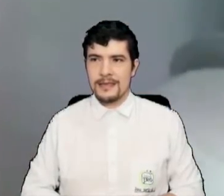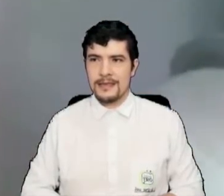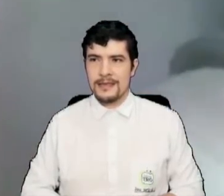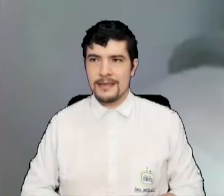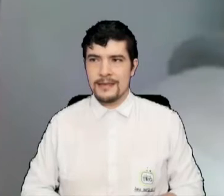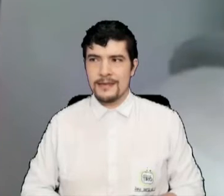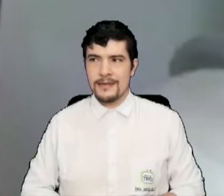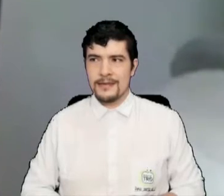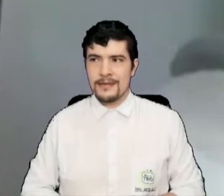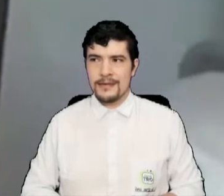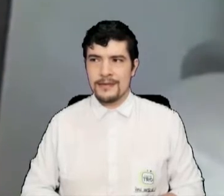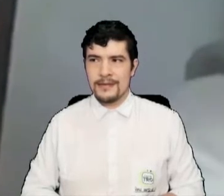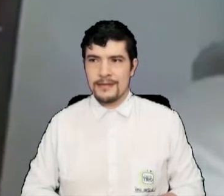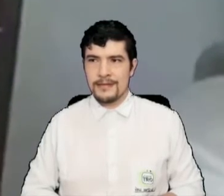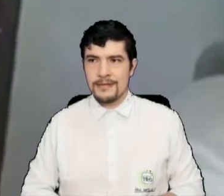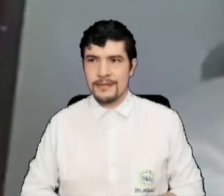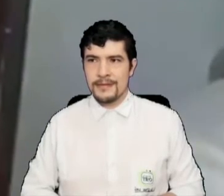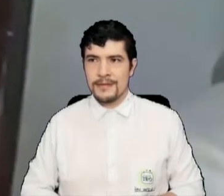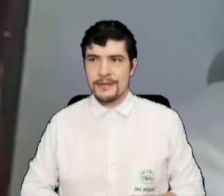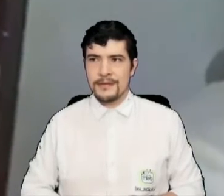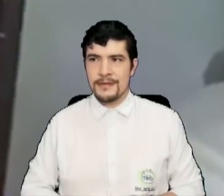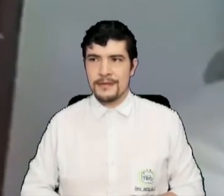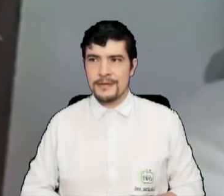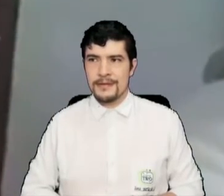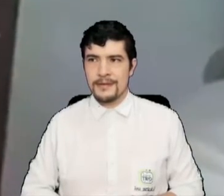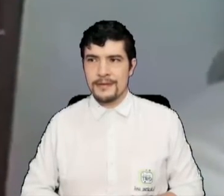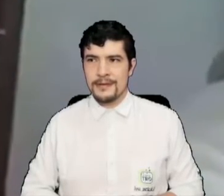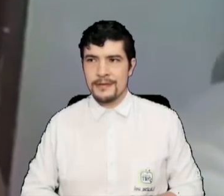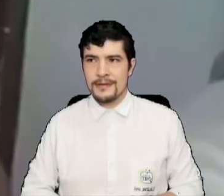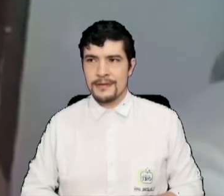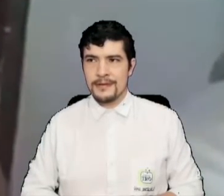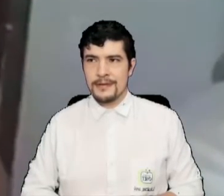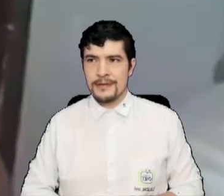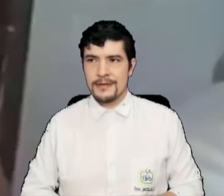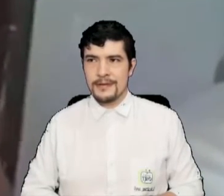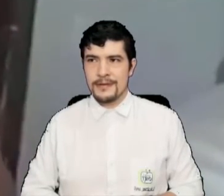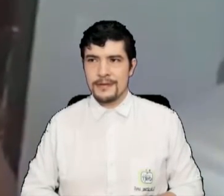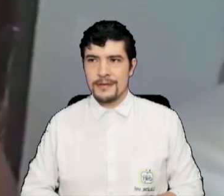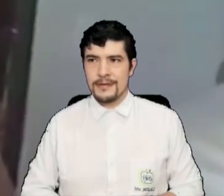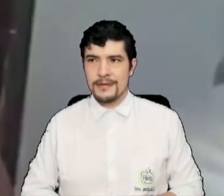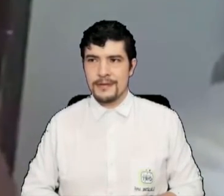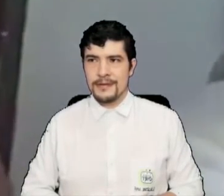se aguanta un centro templado de Ambrosi. Caramanga.